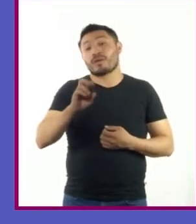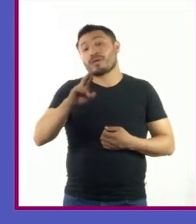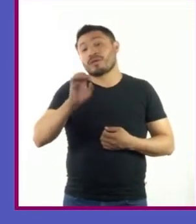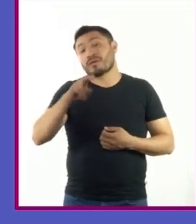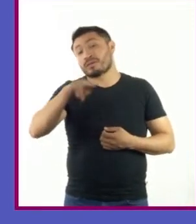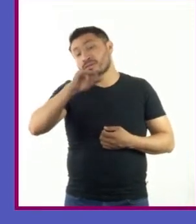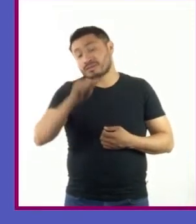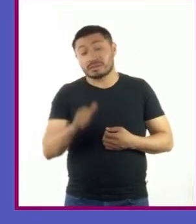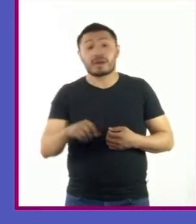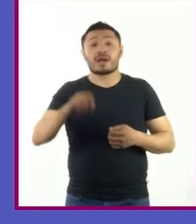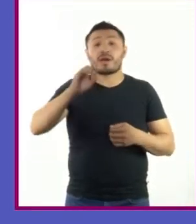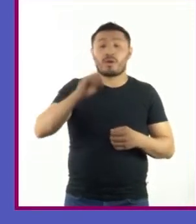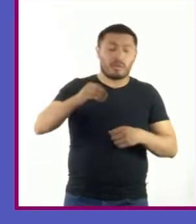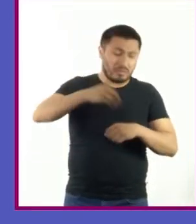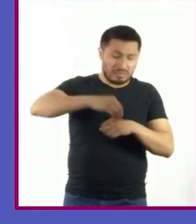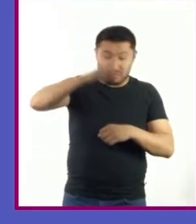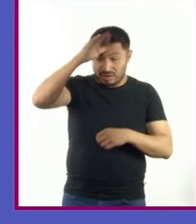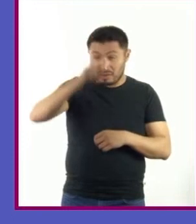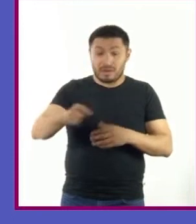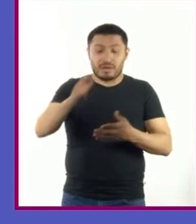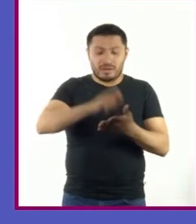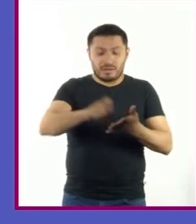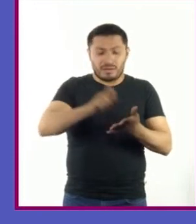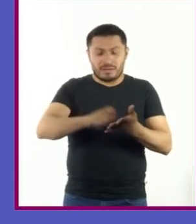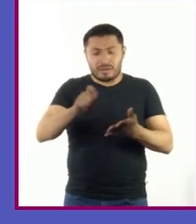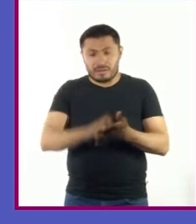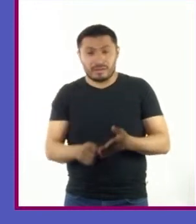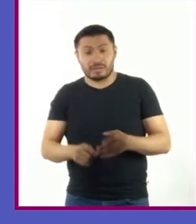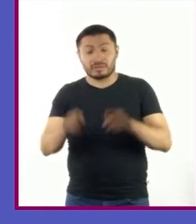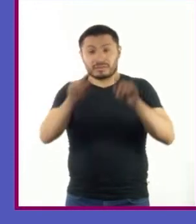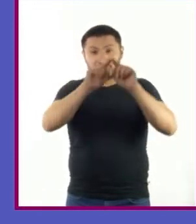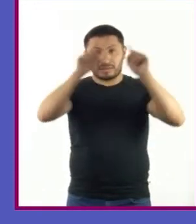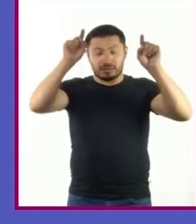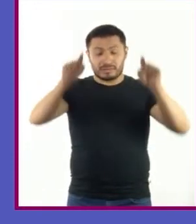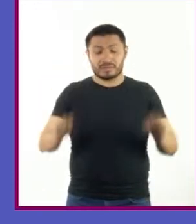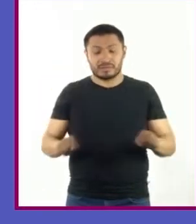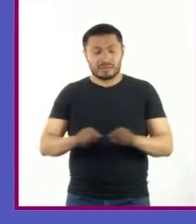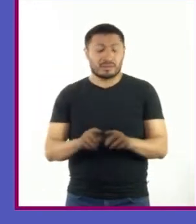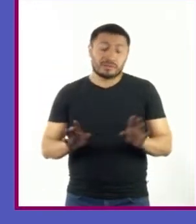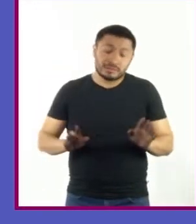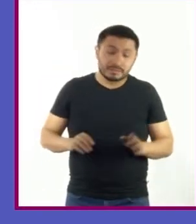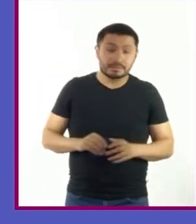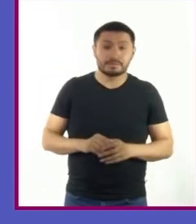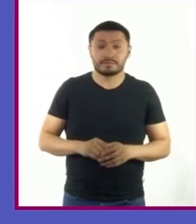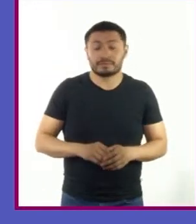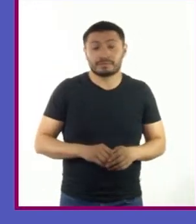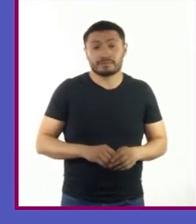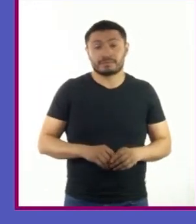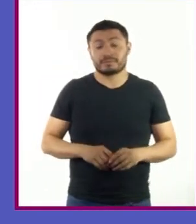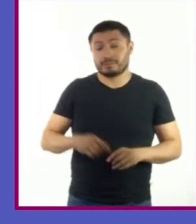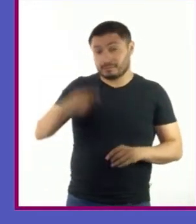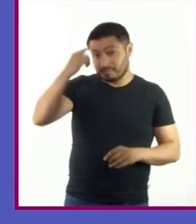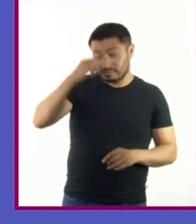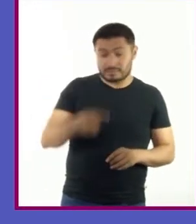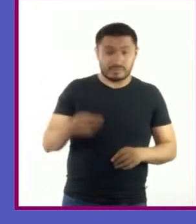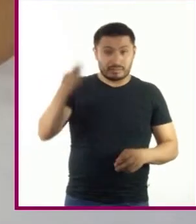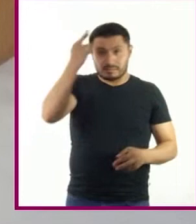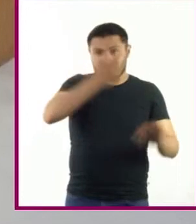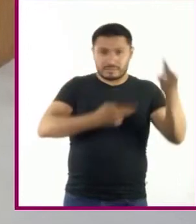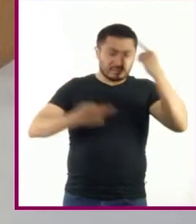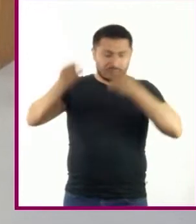de acuerdo para elaborar sus escritos con los márgenes suficientemente grandes para poner sus observaciones